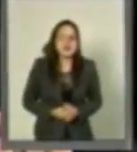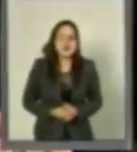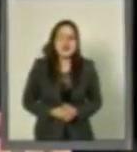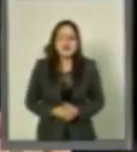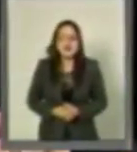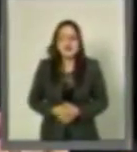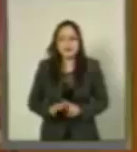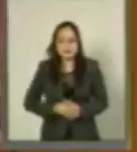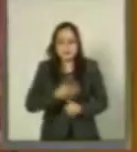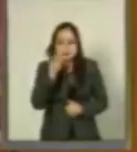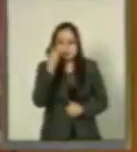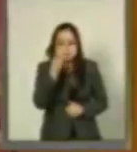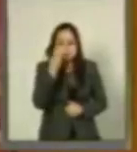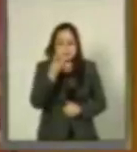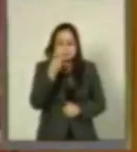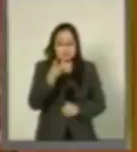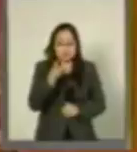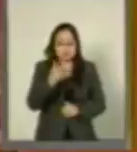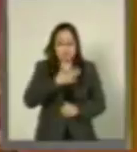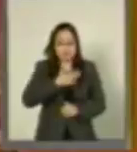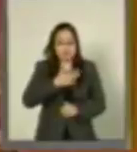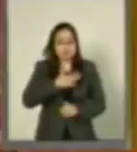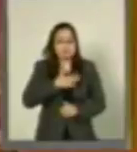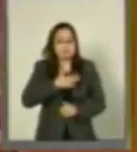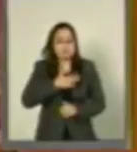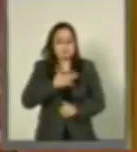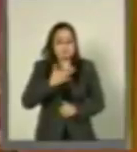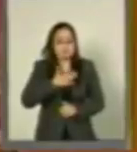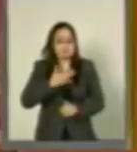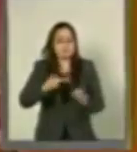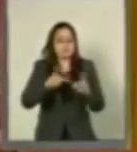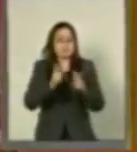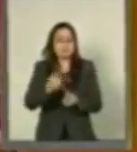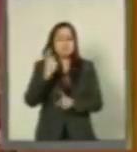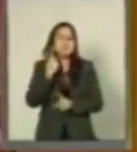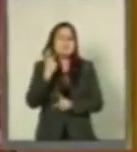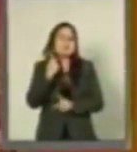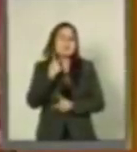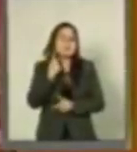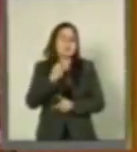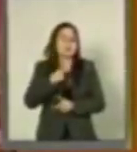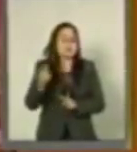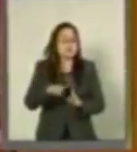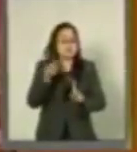Ante ello, a nombre de mi grupo parlamentario, le pregunto,